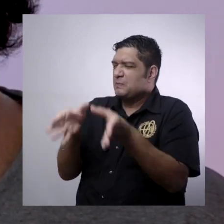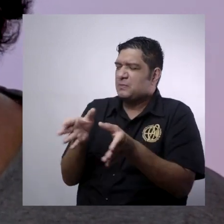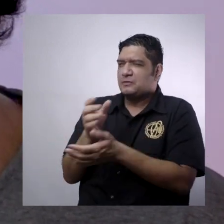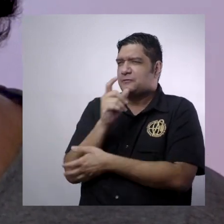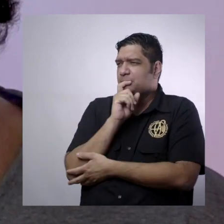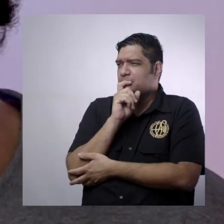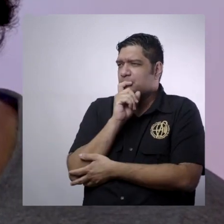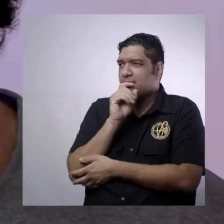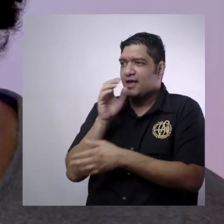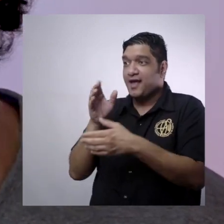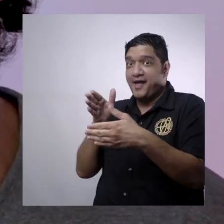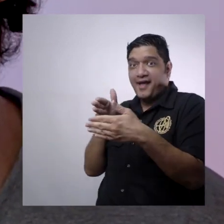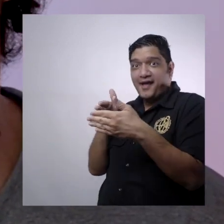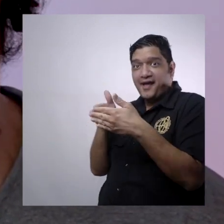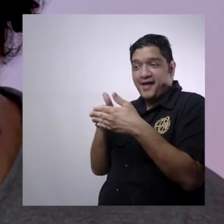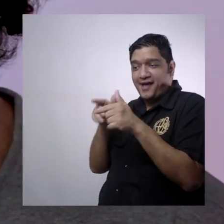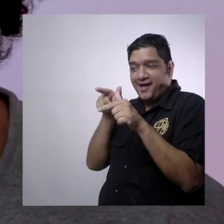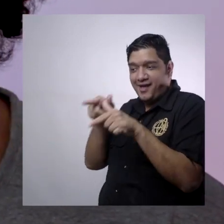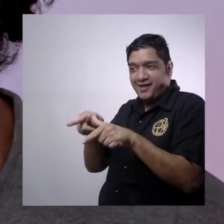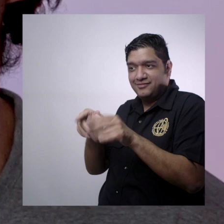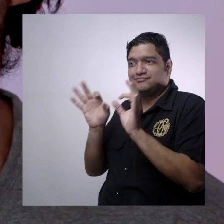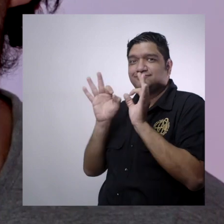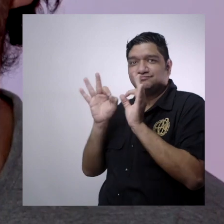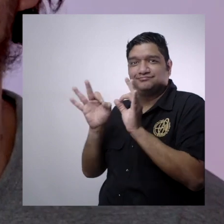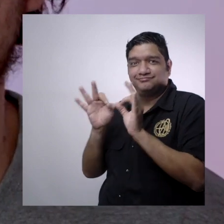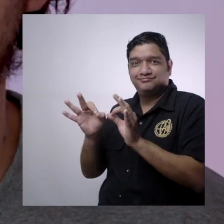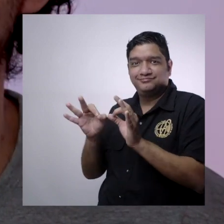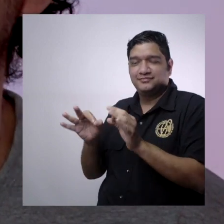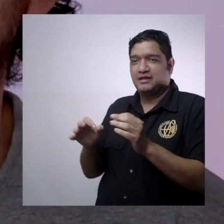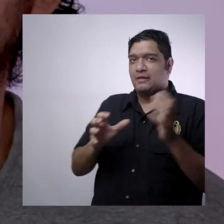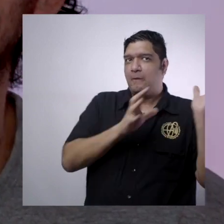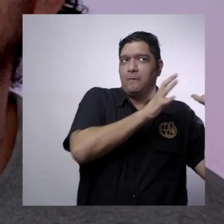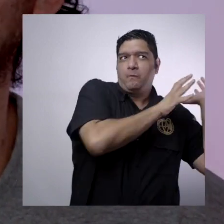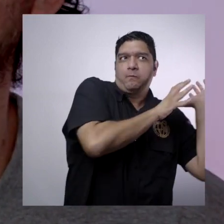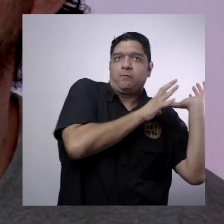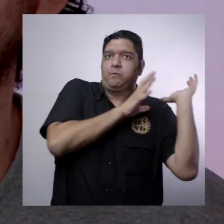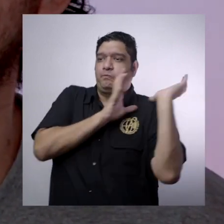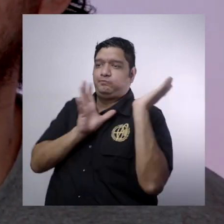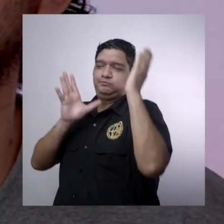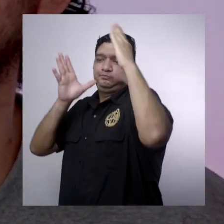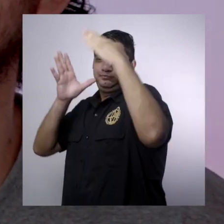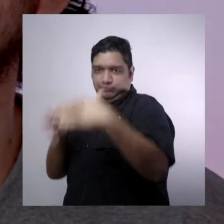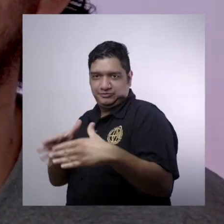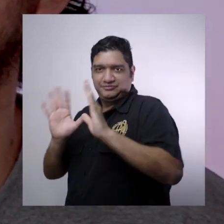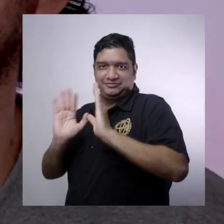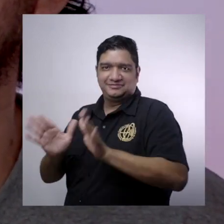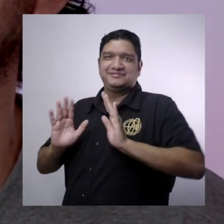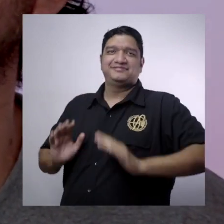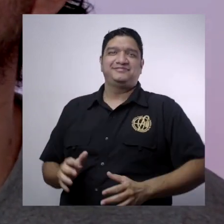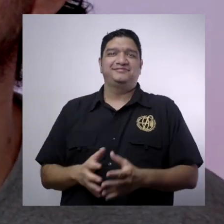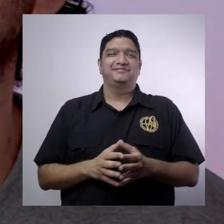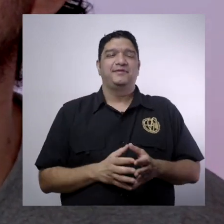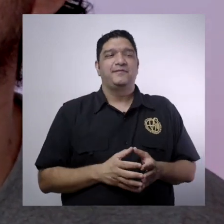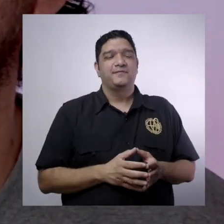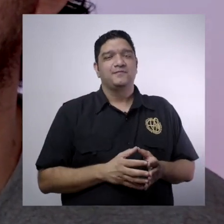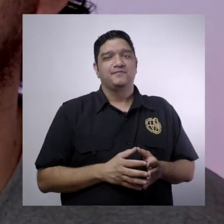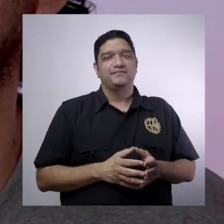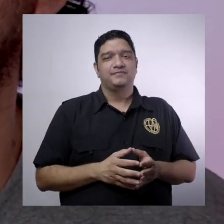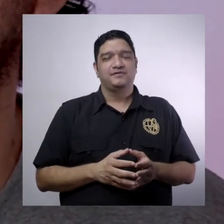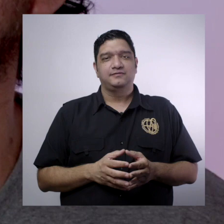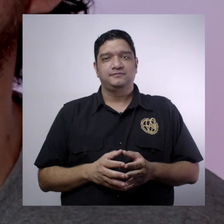y encontramos un espacio idóneo para esta obra, que consiste en